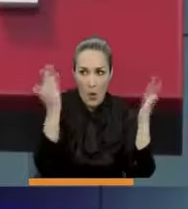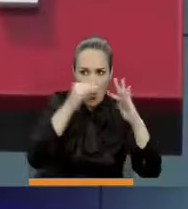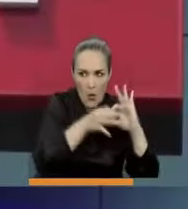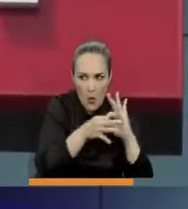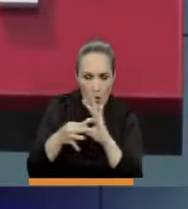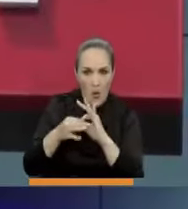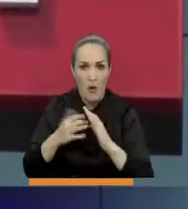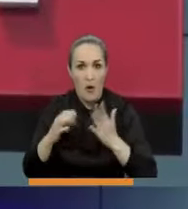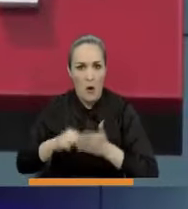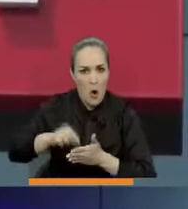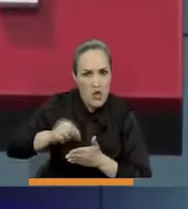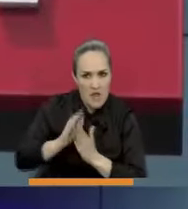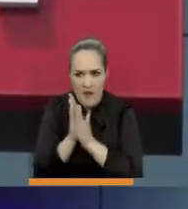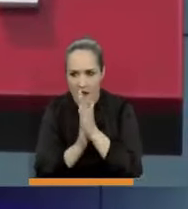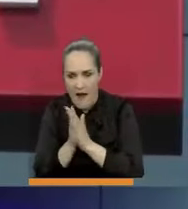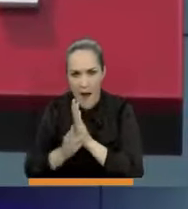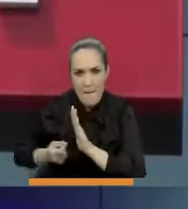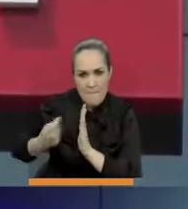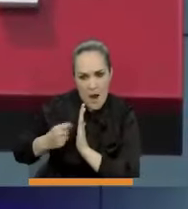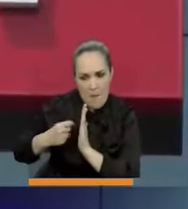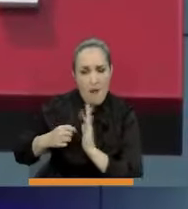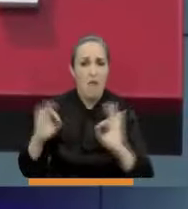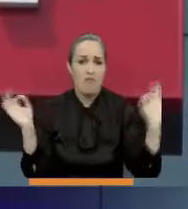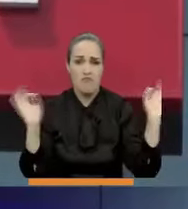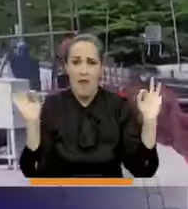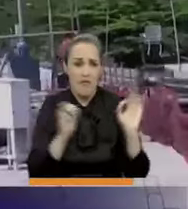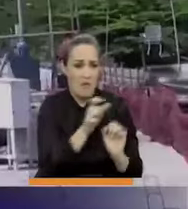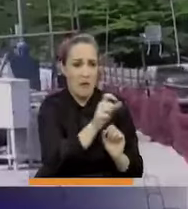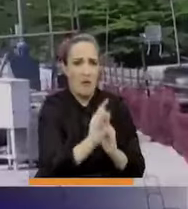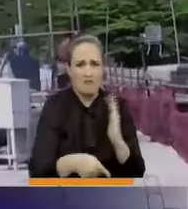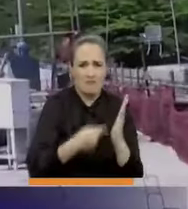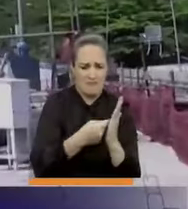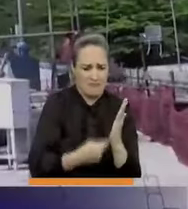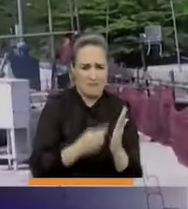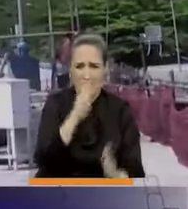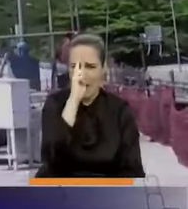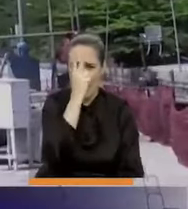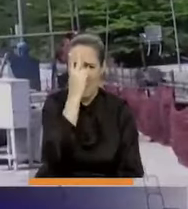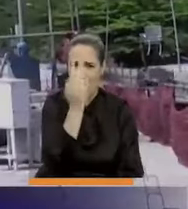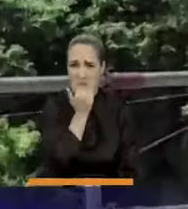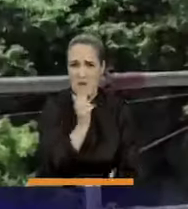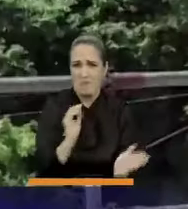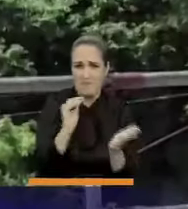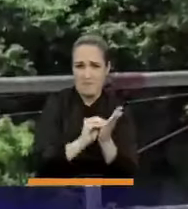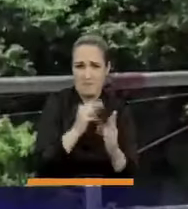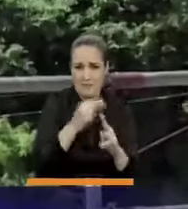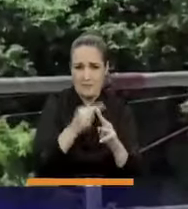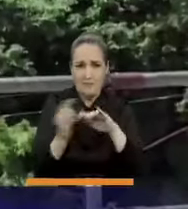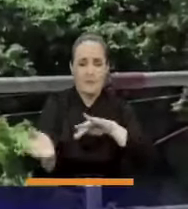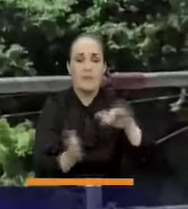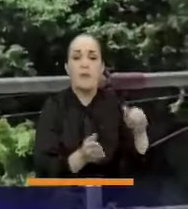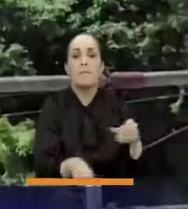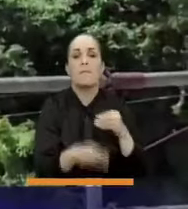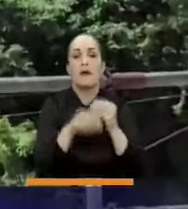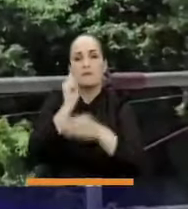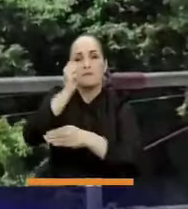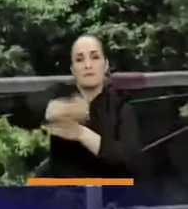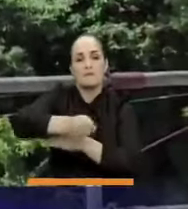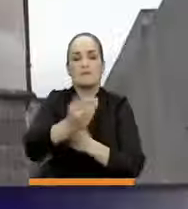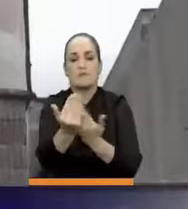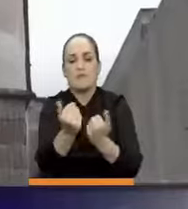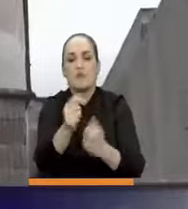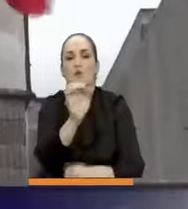con la celebración de los contratos y que fueron vinculados a los procesos equivocadamente. Además, se ordenó llamar a juicio